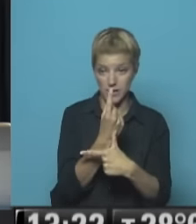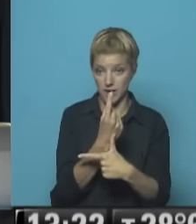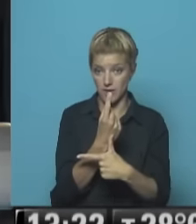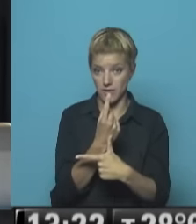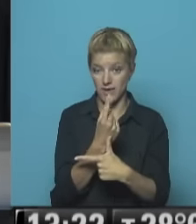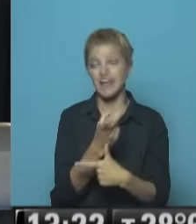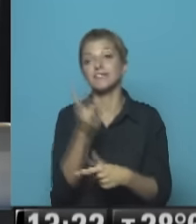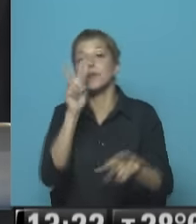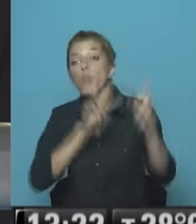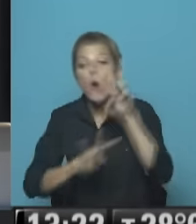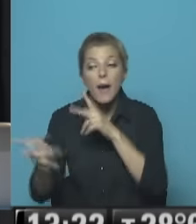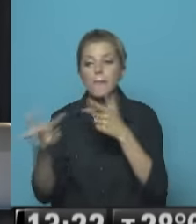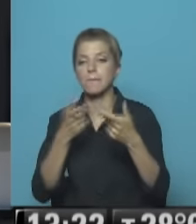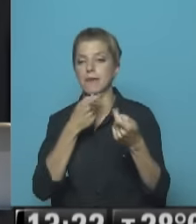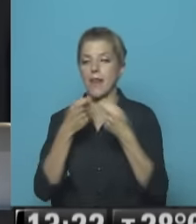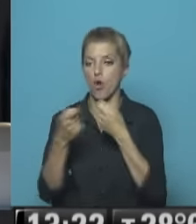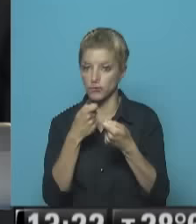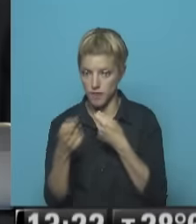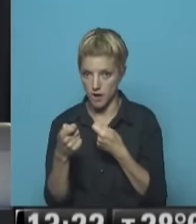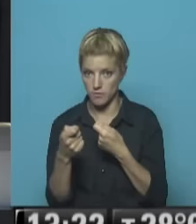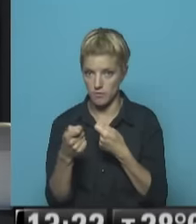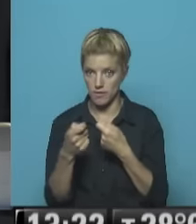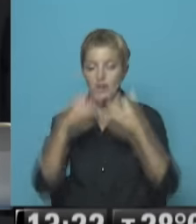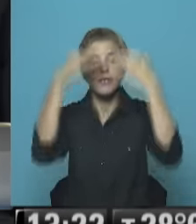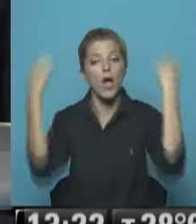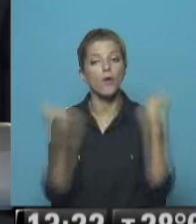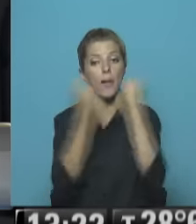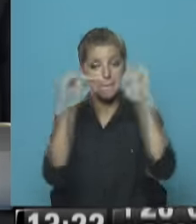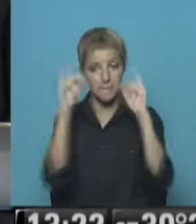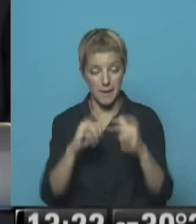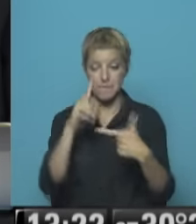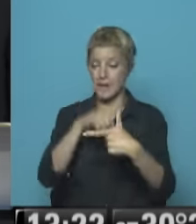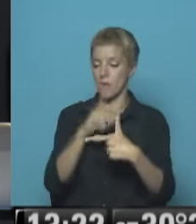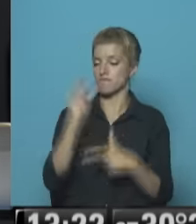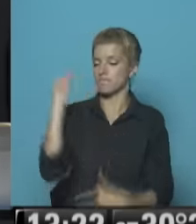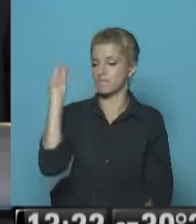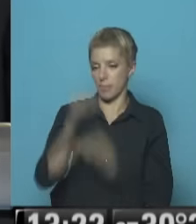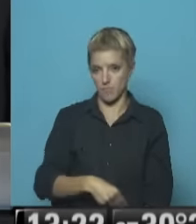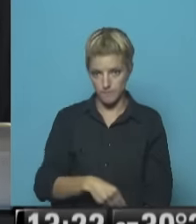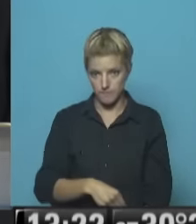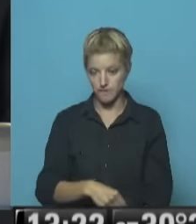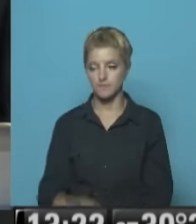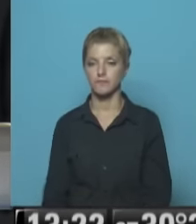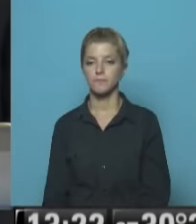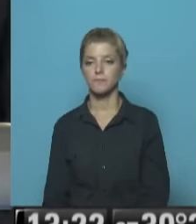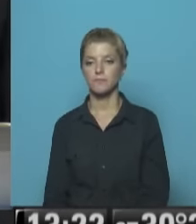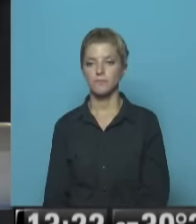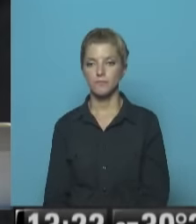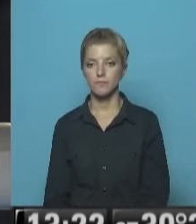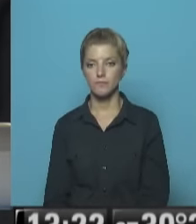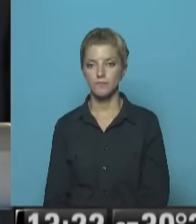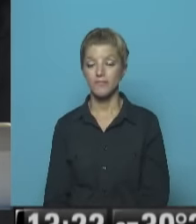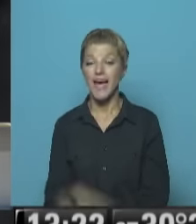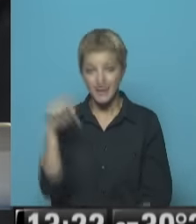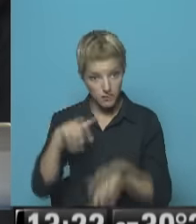un intento de negociación, de búsqueda de un acuerdo de paz, pero no pasó realmente de ahí. Esto